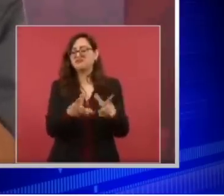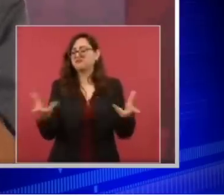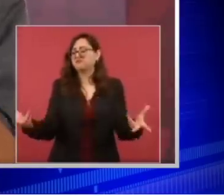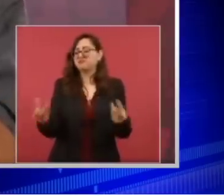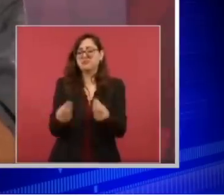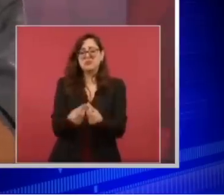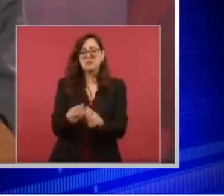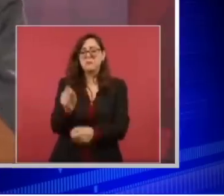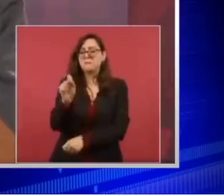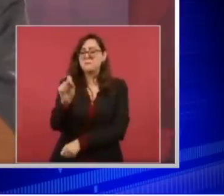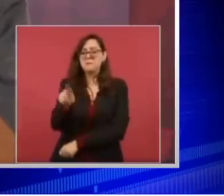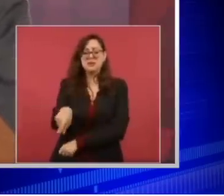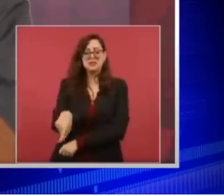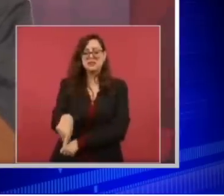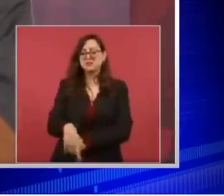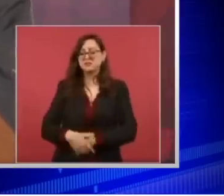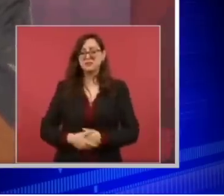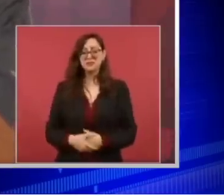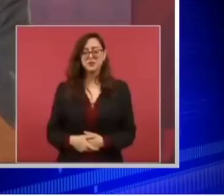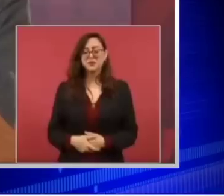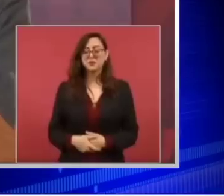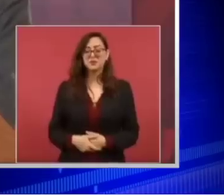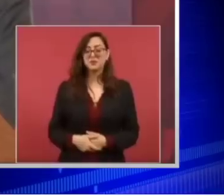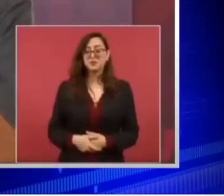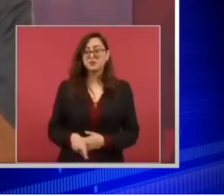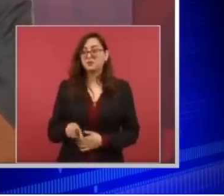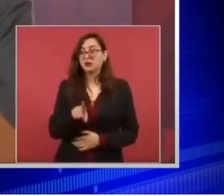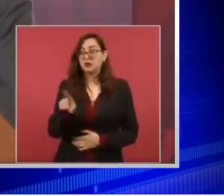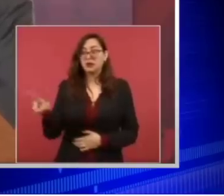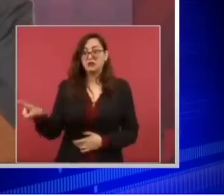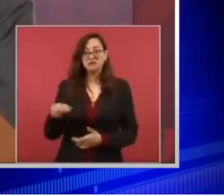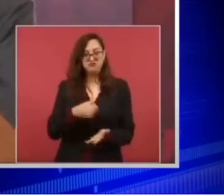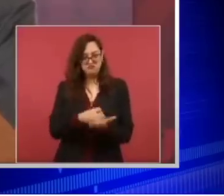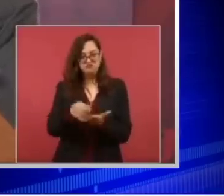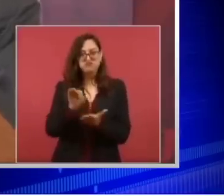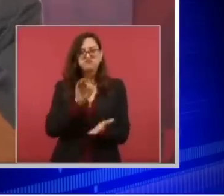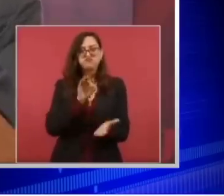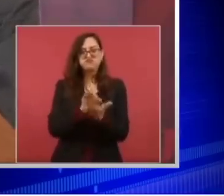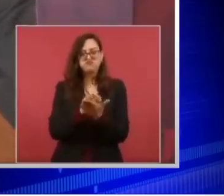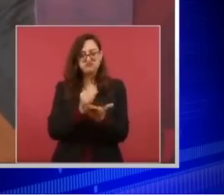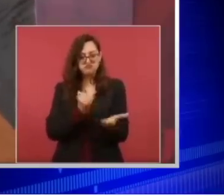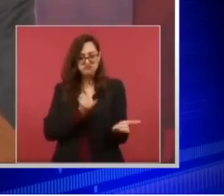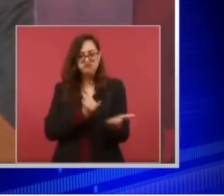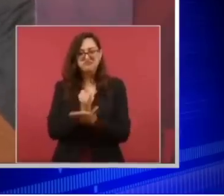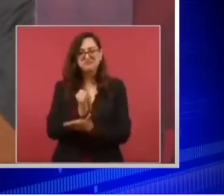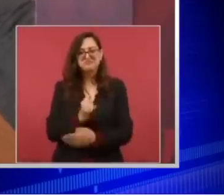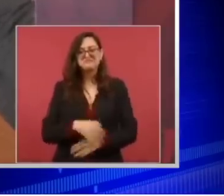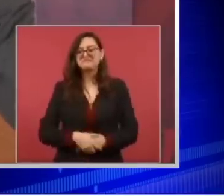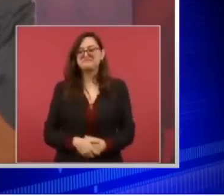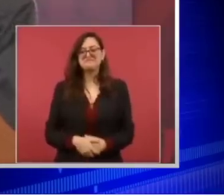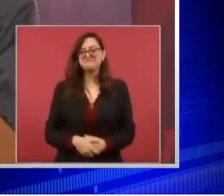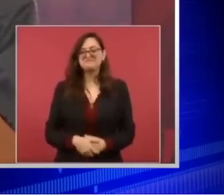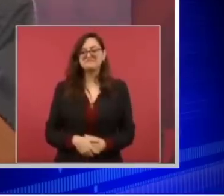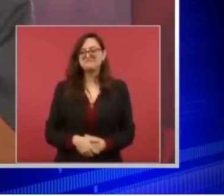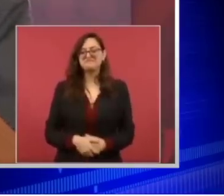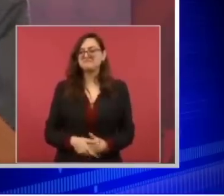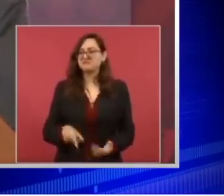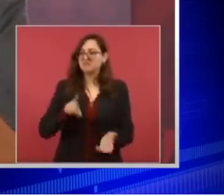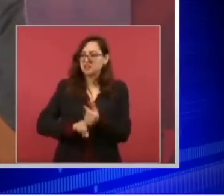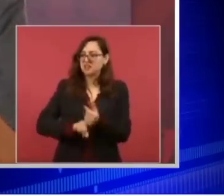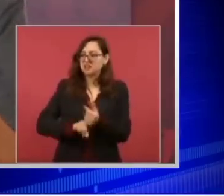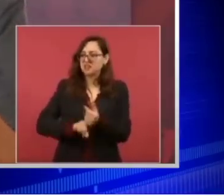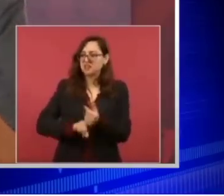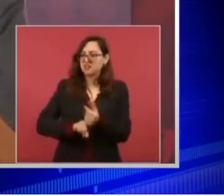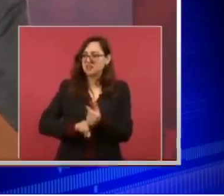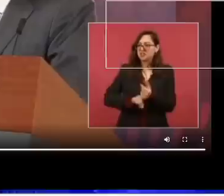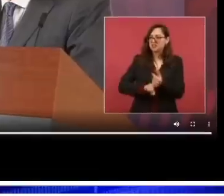y este no se atreven a llevar a cabo una reforma de fondo en el poder judicial